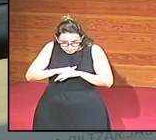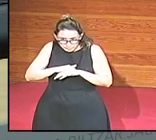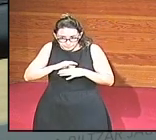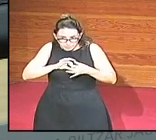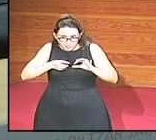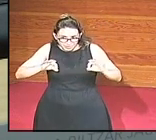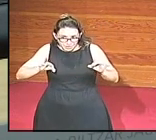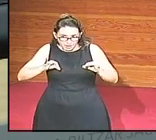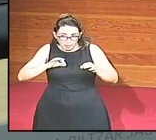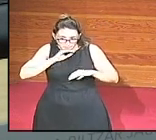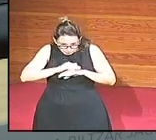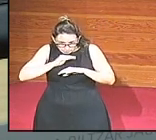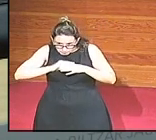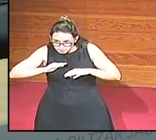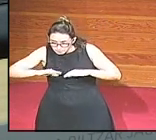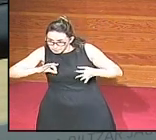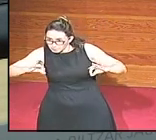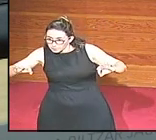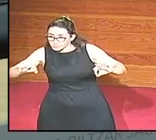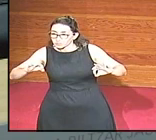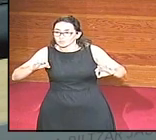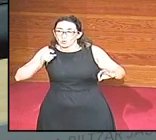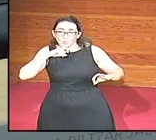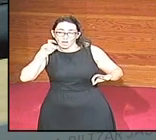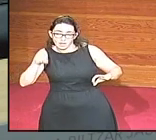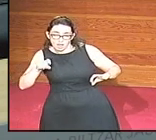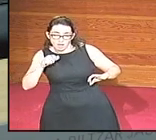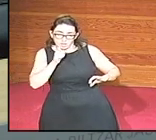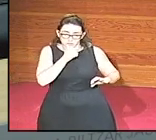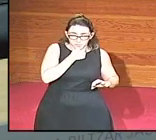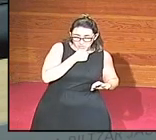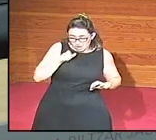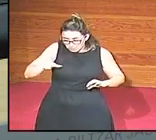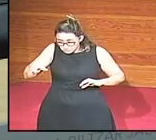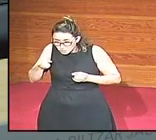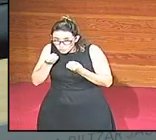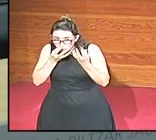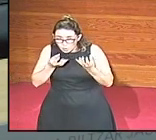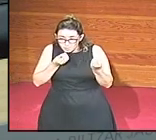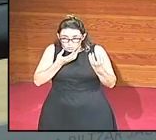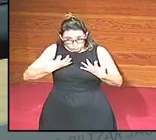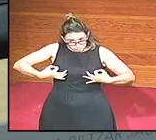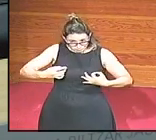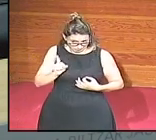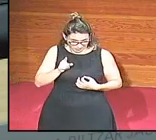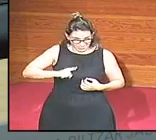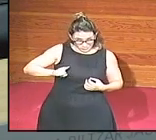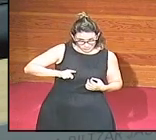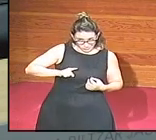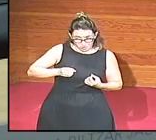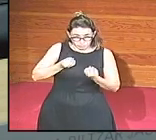Pues obviamente desde los espías que estaban en Ucrania, tú subes toda la cadena y toda la información ha ido viciada. Entonces creo que esto